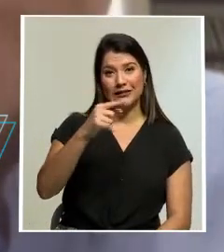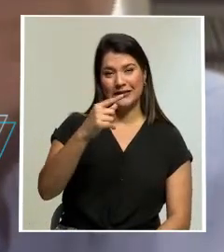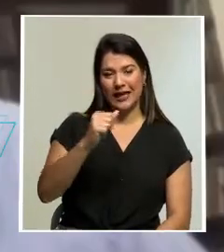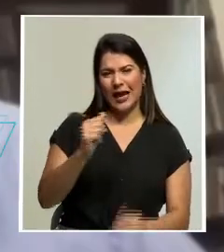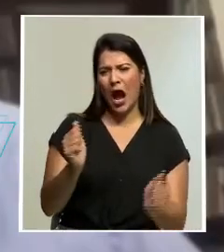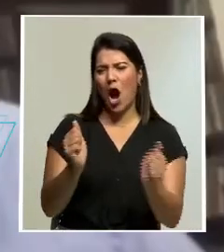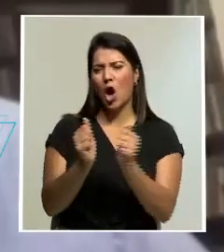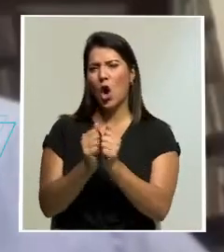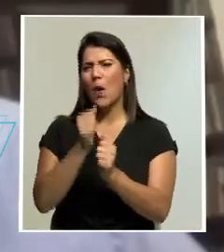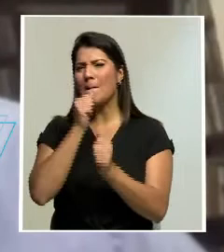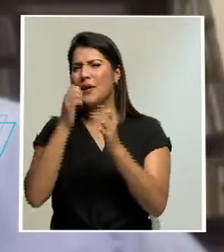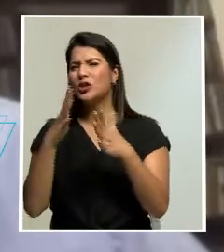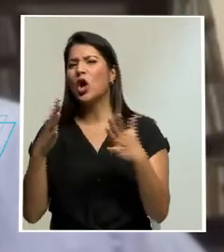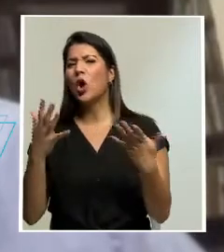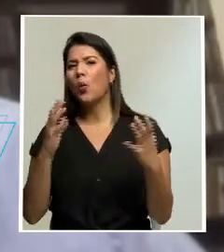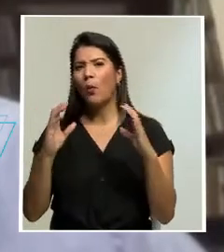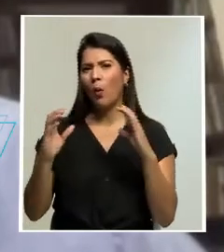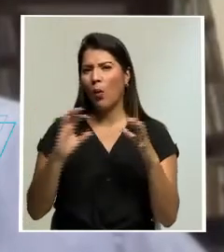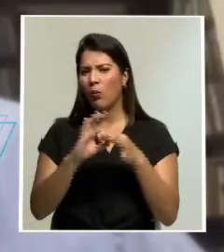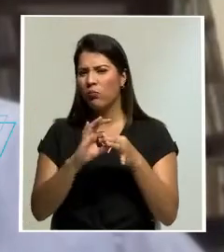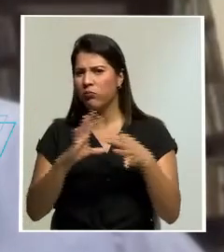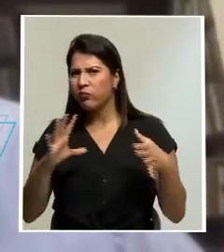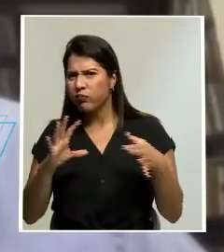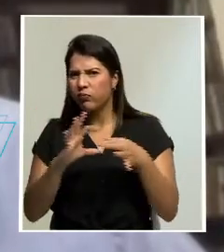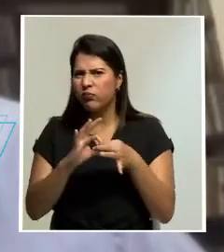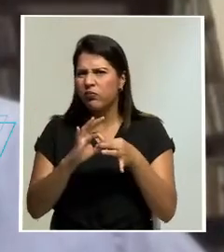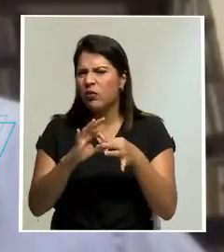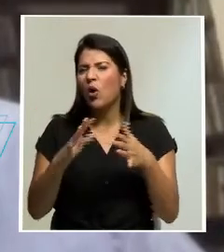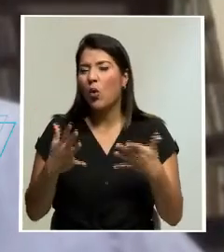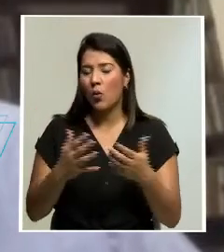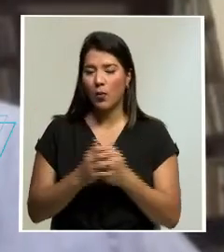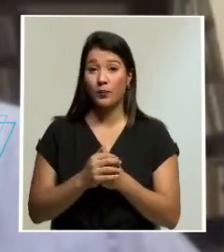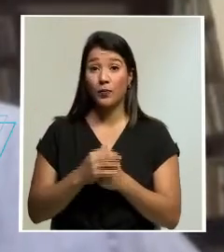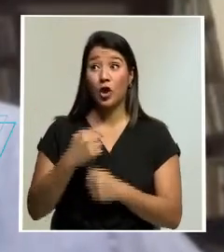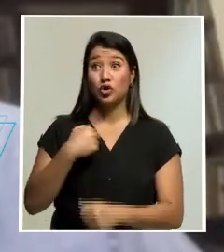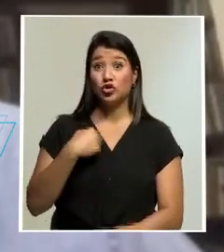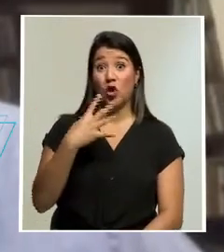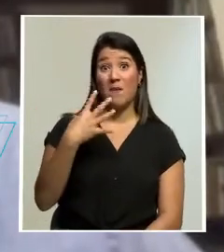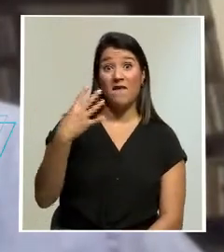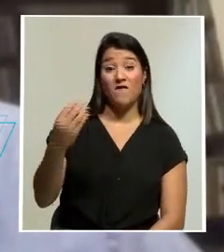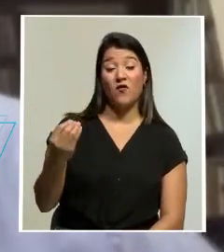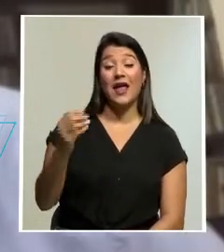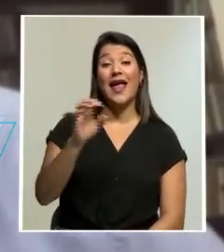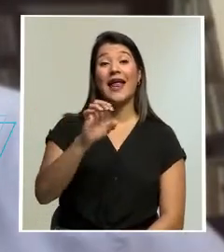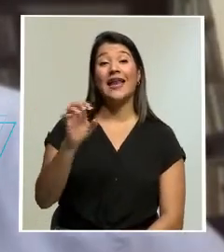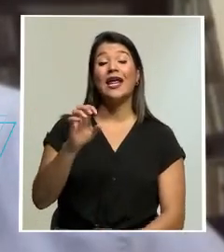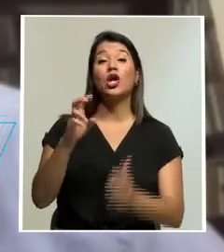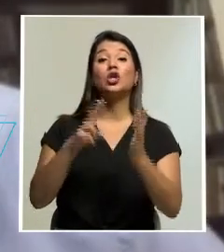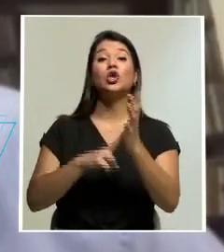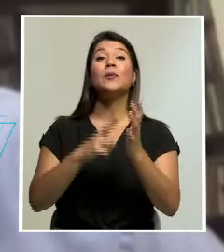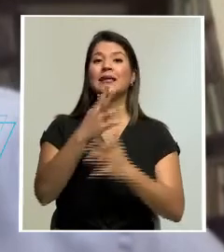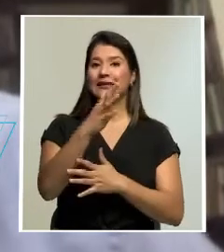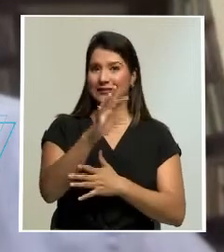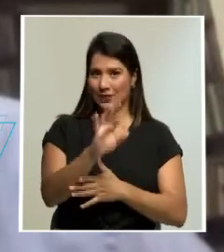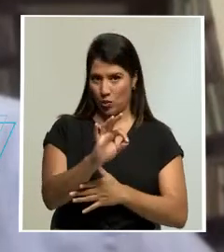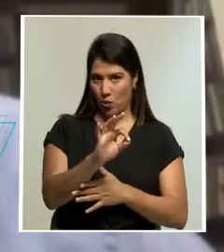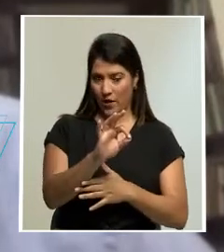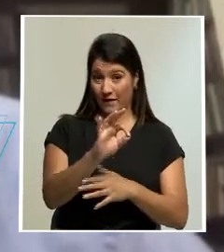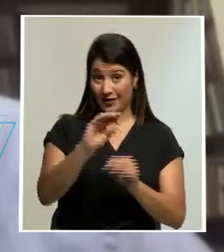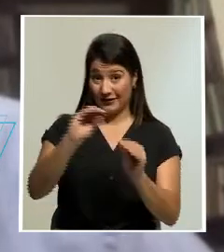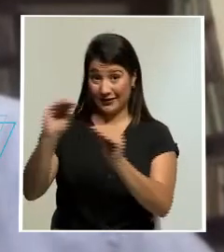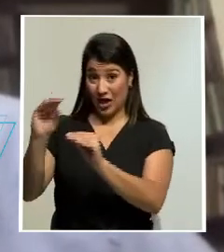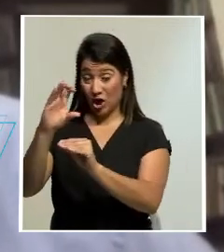Bueno, la Nicaragua que yo dejé en enero de 2019 y con la que me